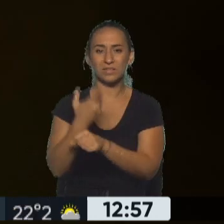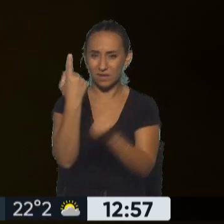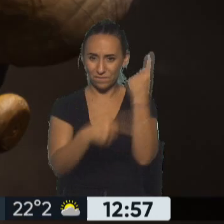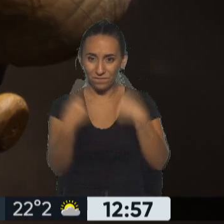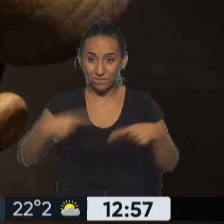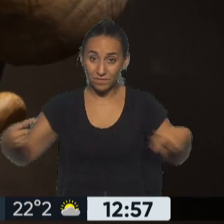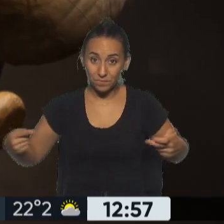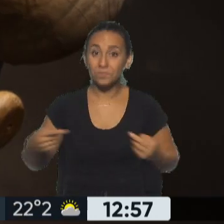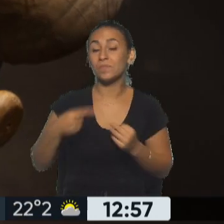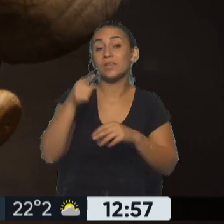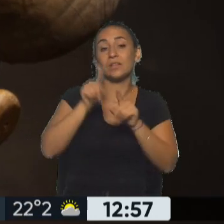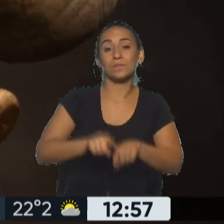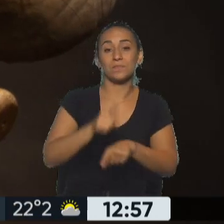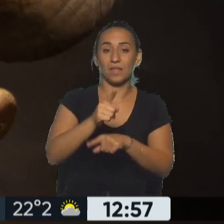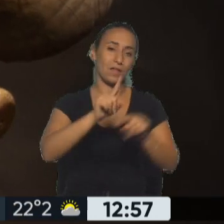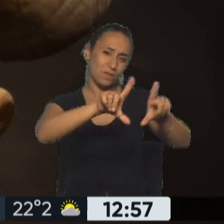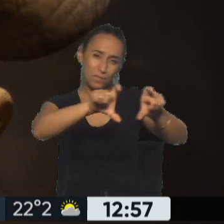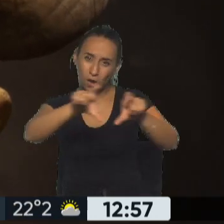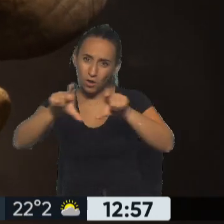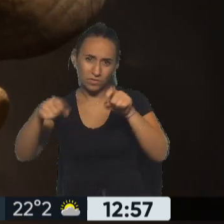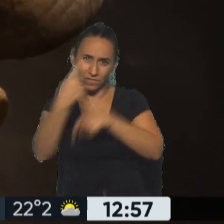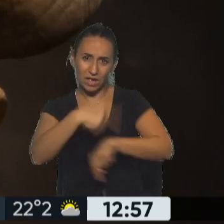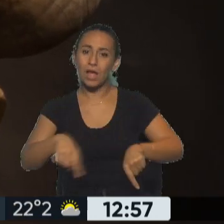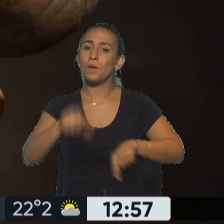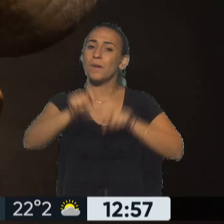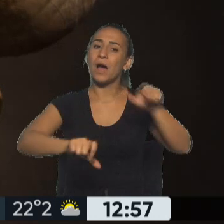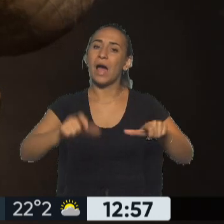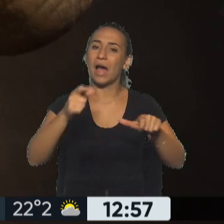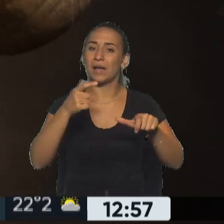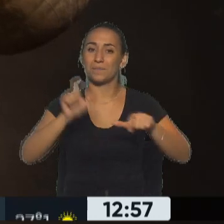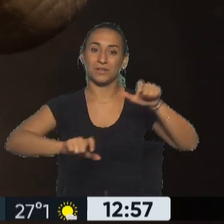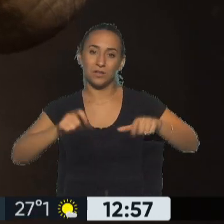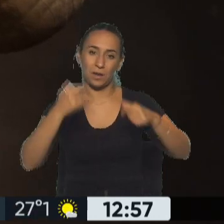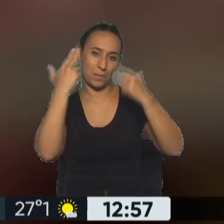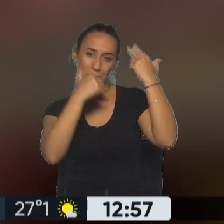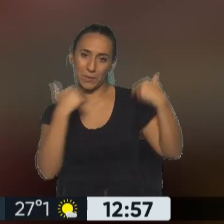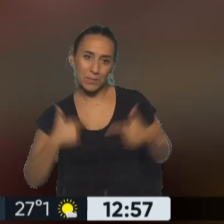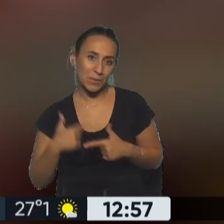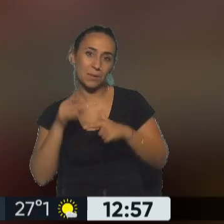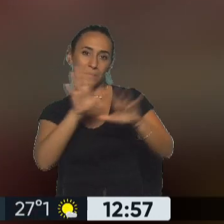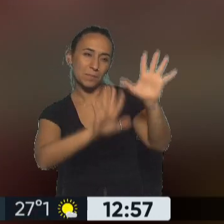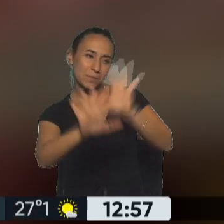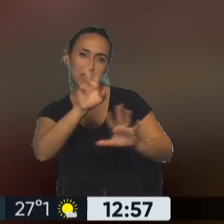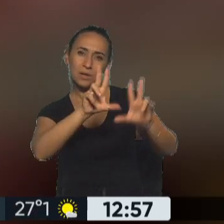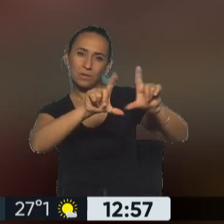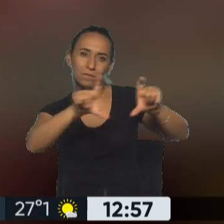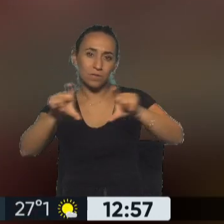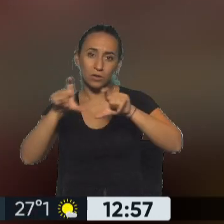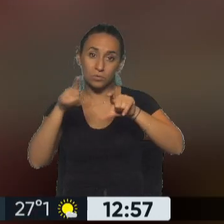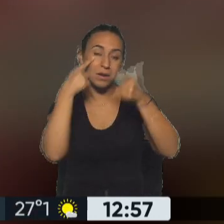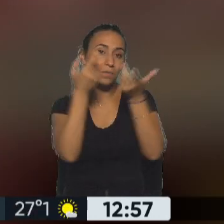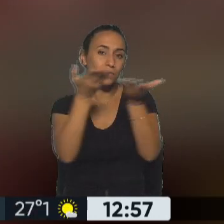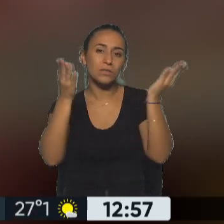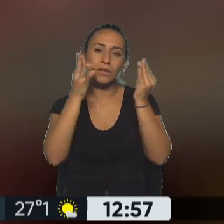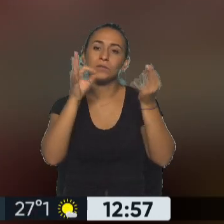con el trabajo que ha hecho de fotografía sobre distintos artistas que aparecen allí representando todo lo que es